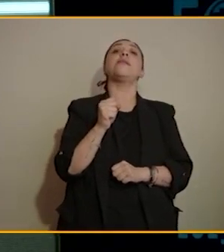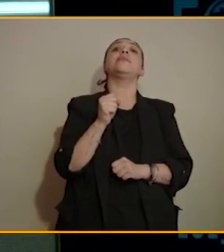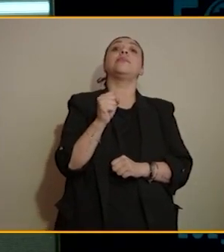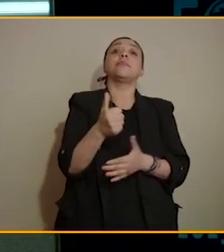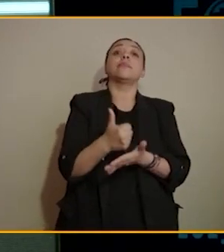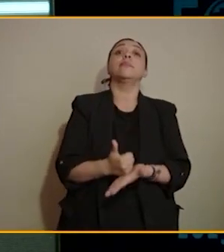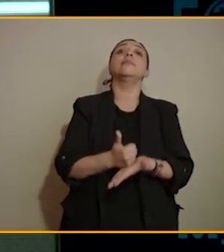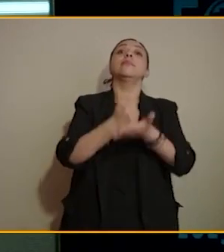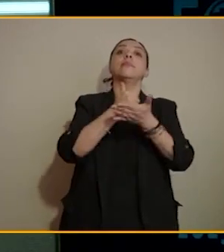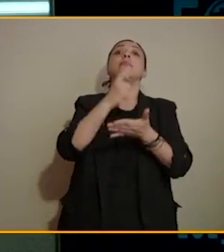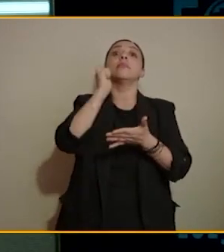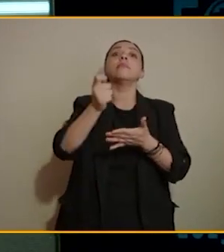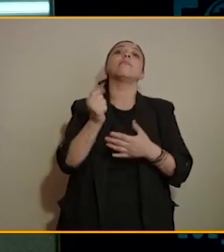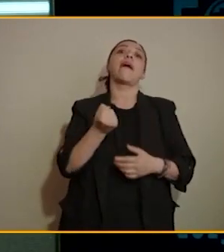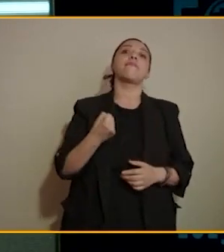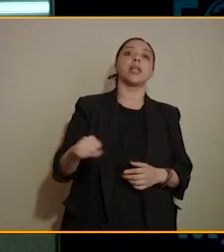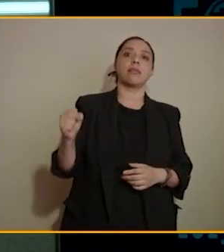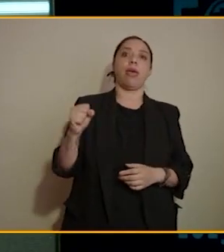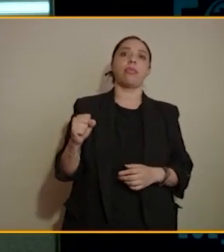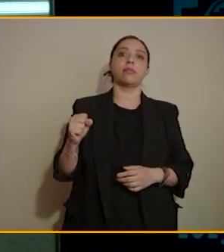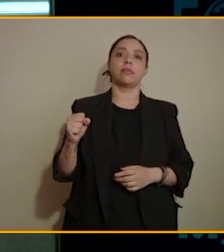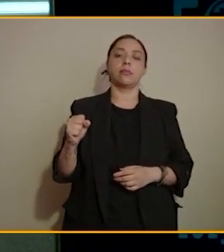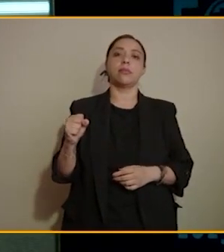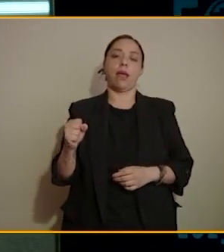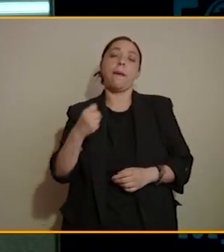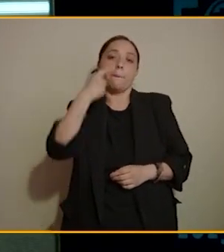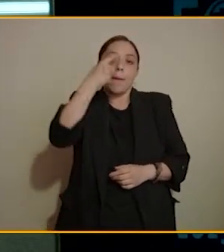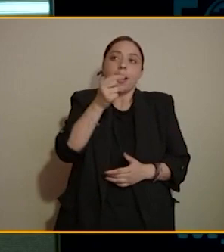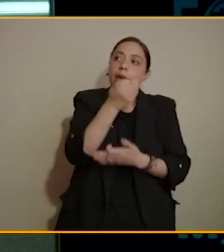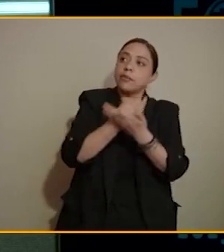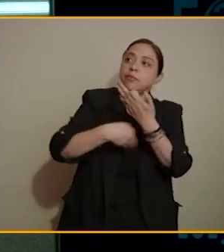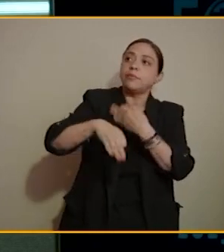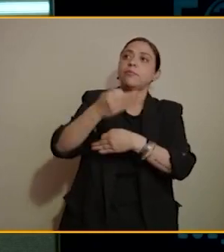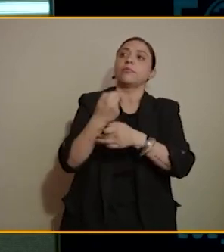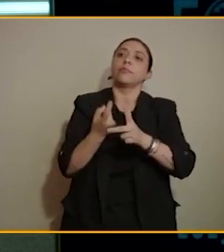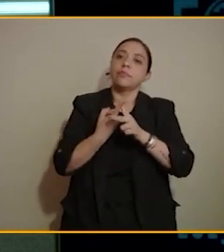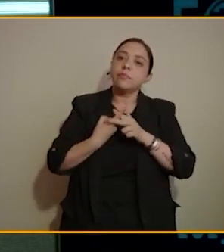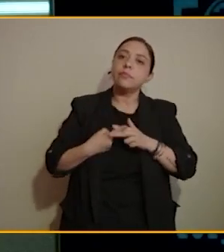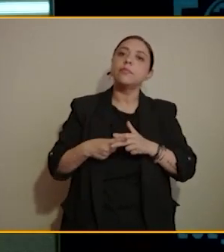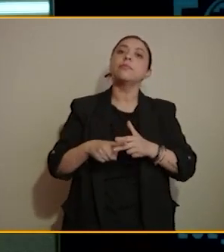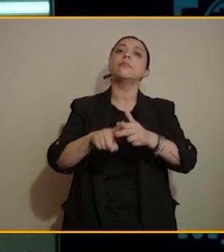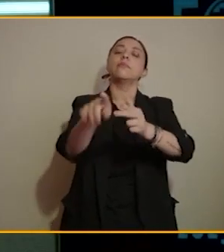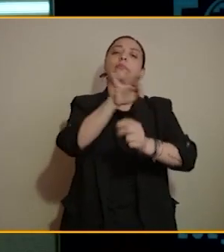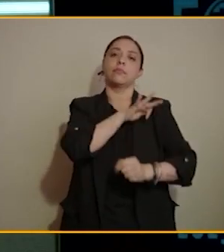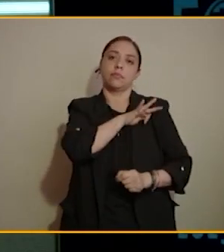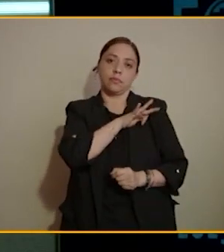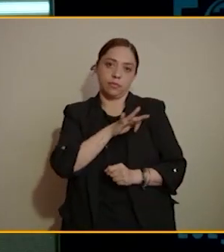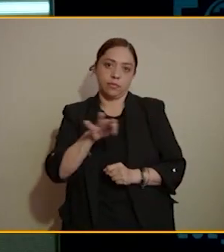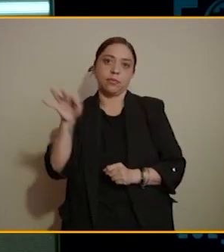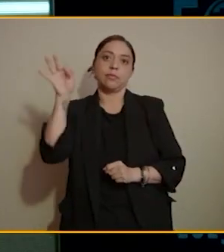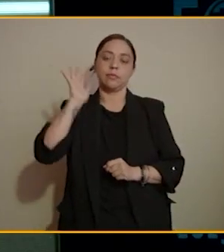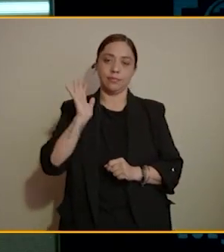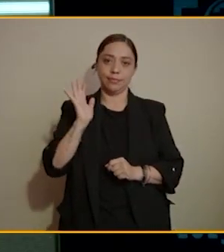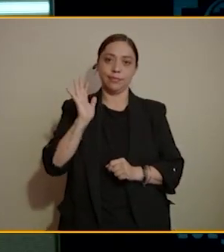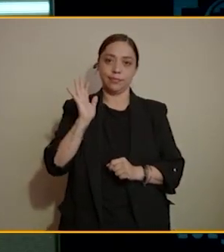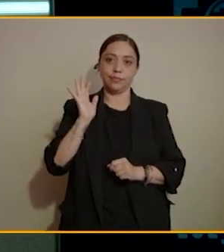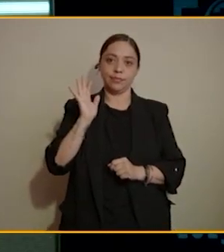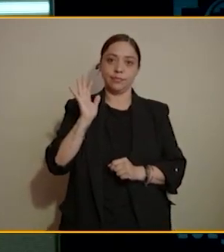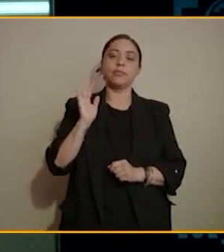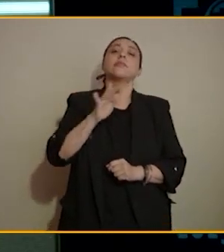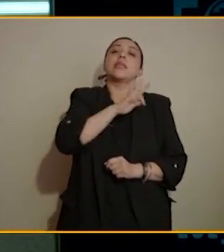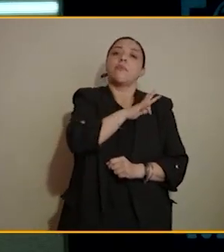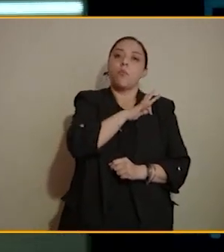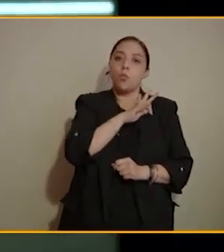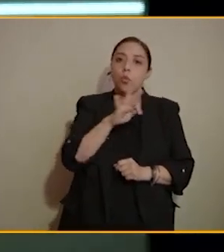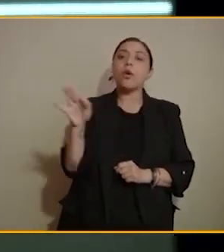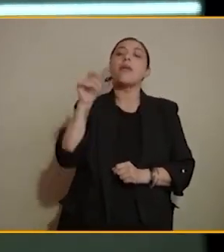dotar de habilidades suficientes para que ellos puedan comenzar esa atracción de reducción de desigualdad. Puedan